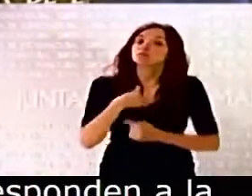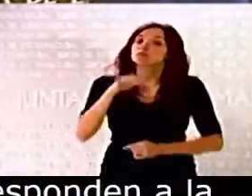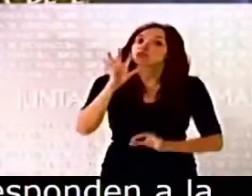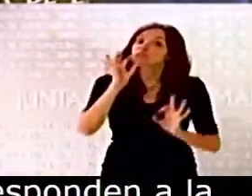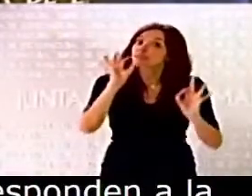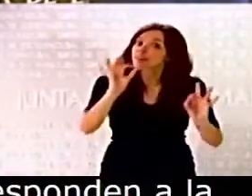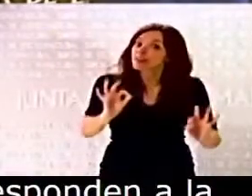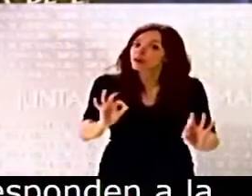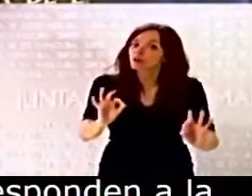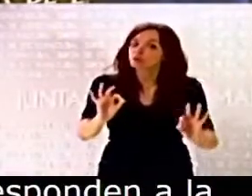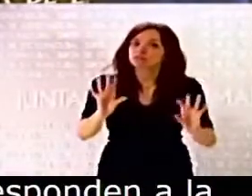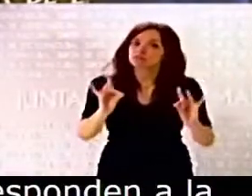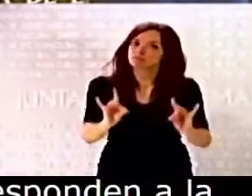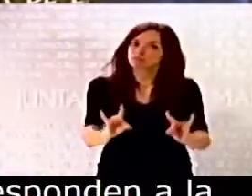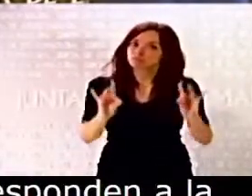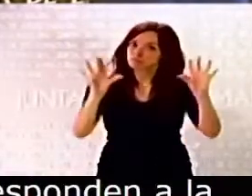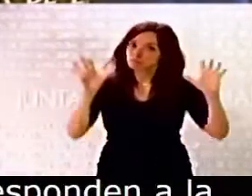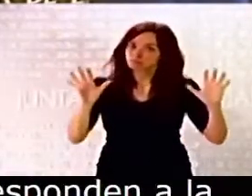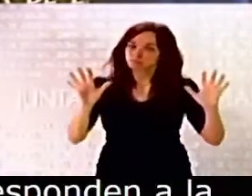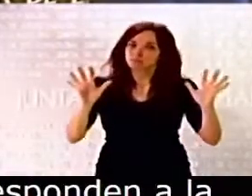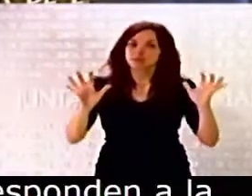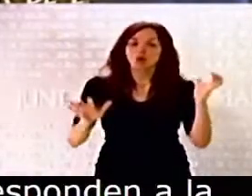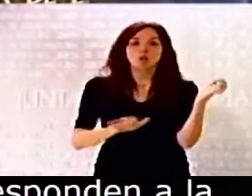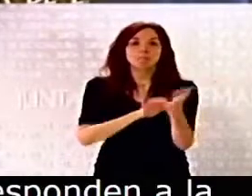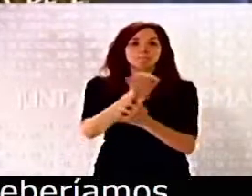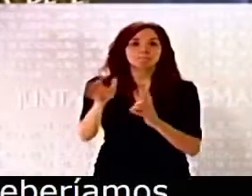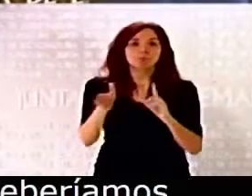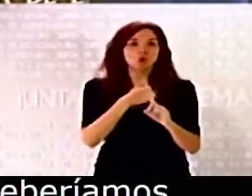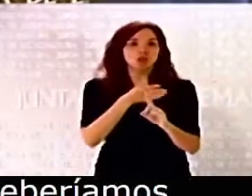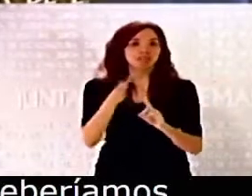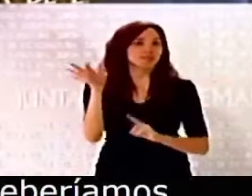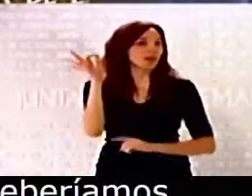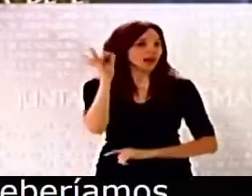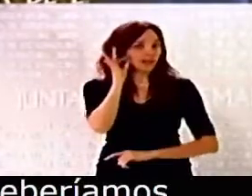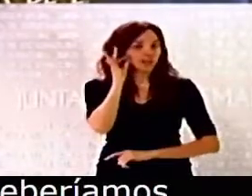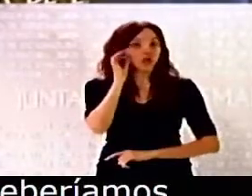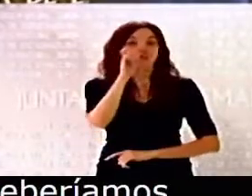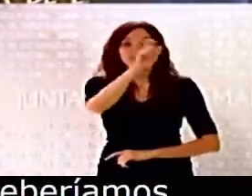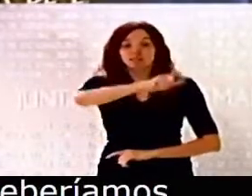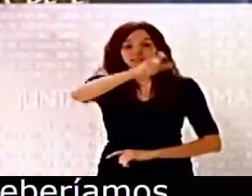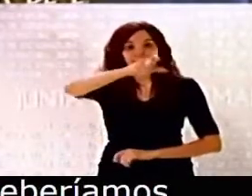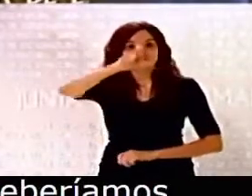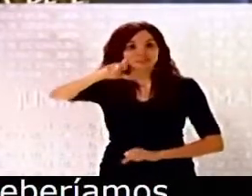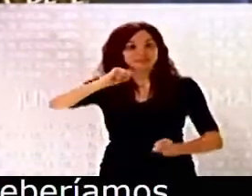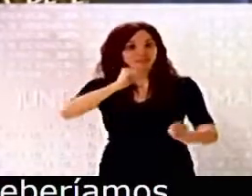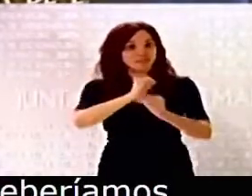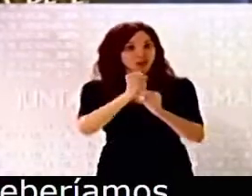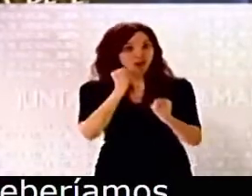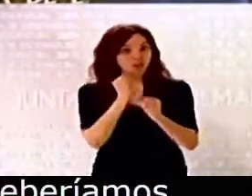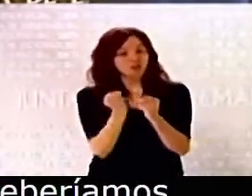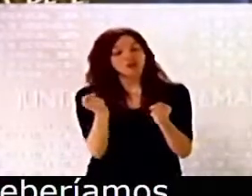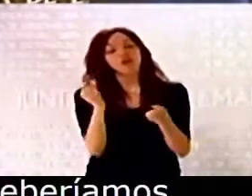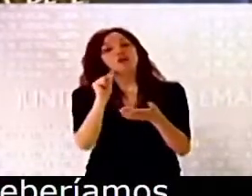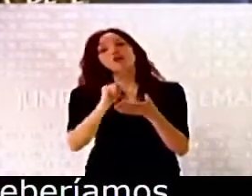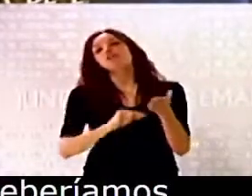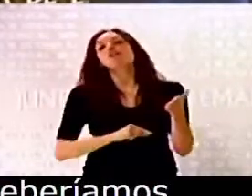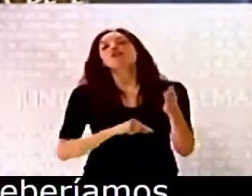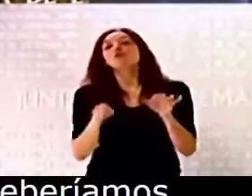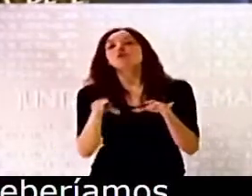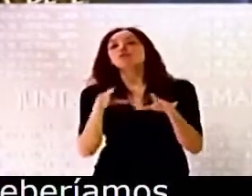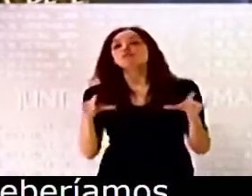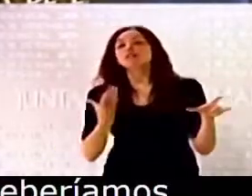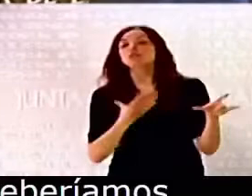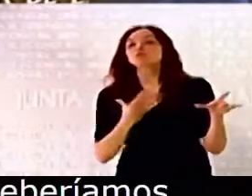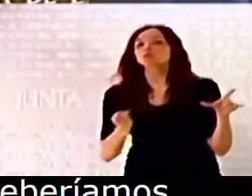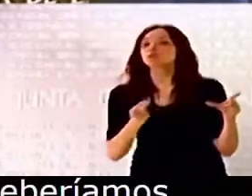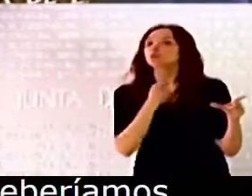deberíamos enmarañar, que es la violencia de género. Las trabajadoras que tienen la Oficina de Violencia de Género del Ayuntamiento de